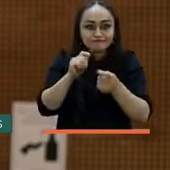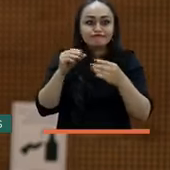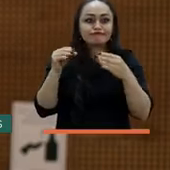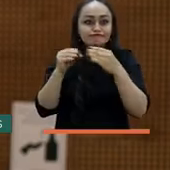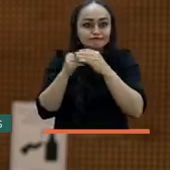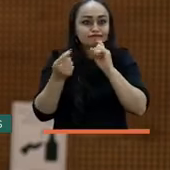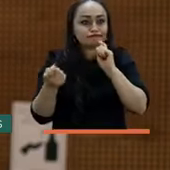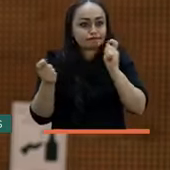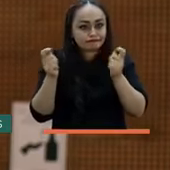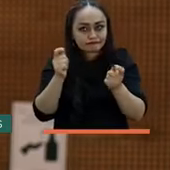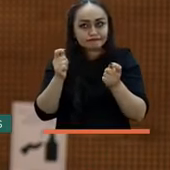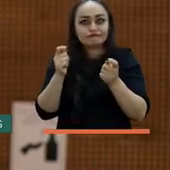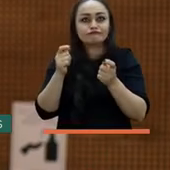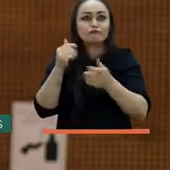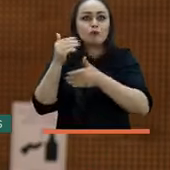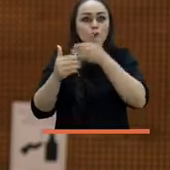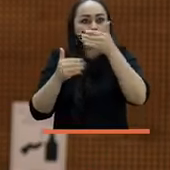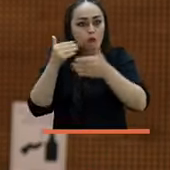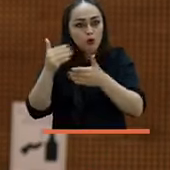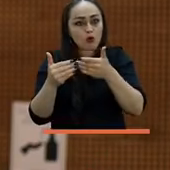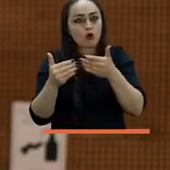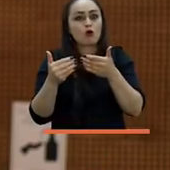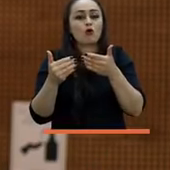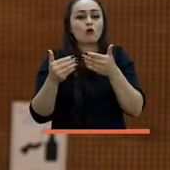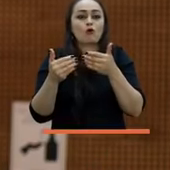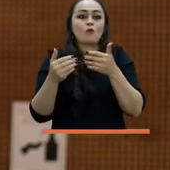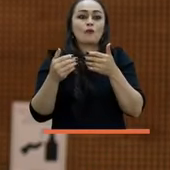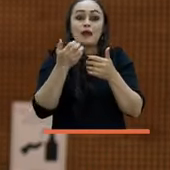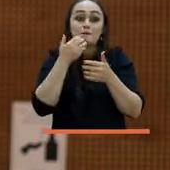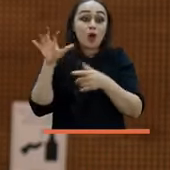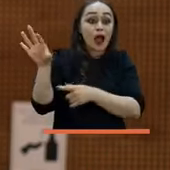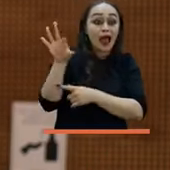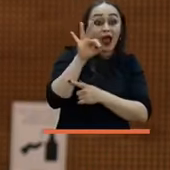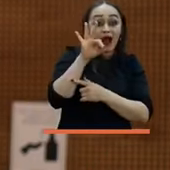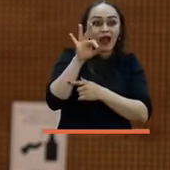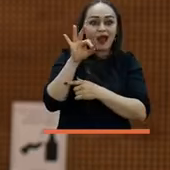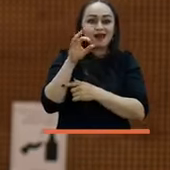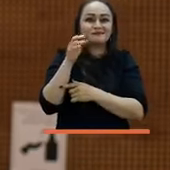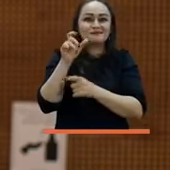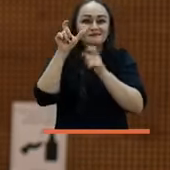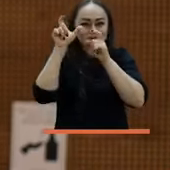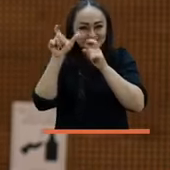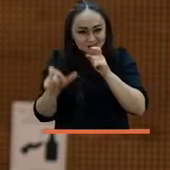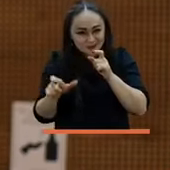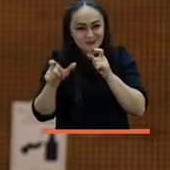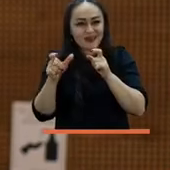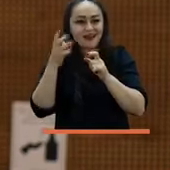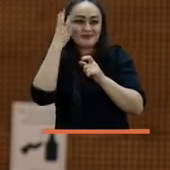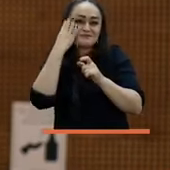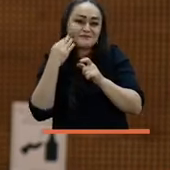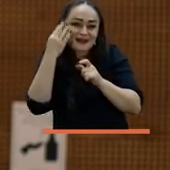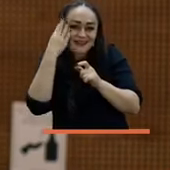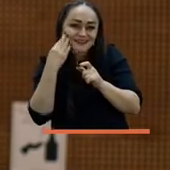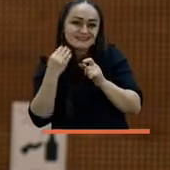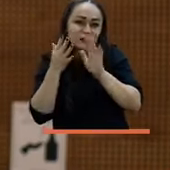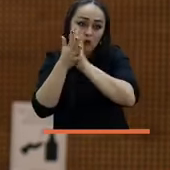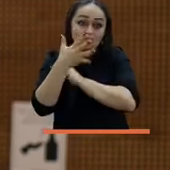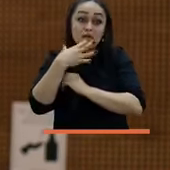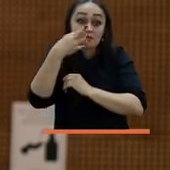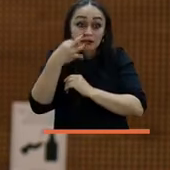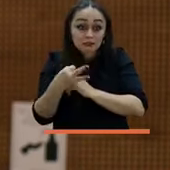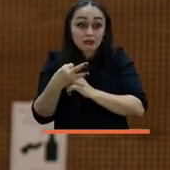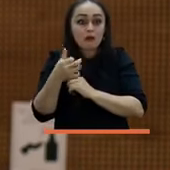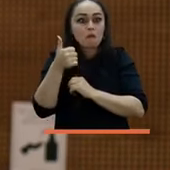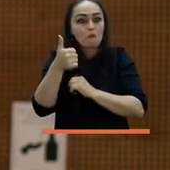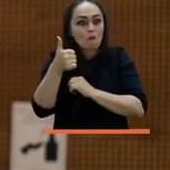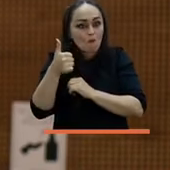generan algo que es replicabilidad y es que cuando nos escuchan conocen nuestra experiencia entonces un empresario va a querer